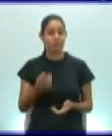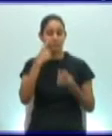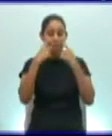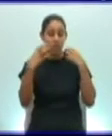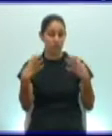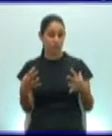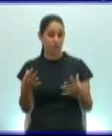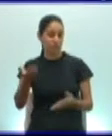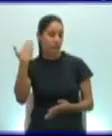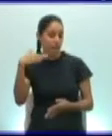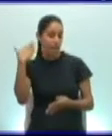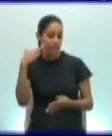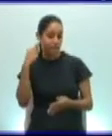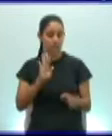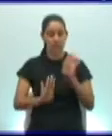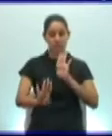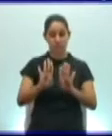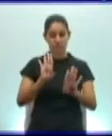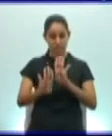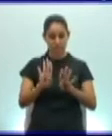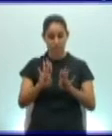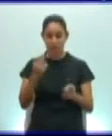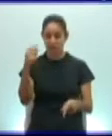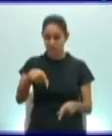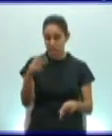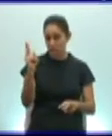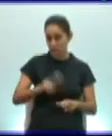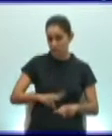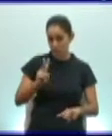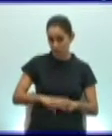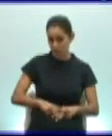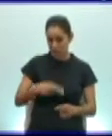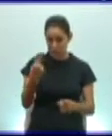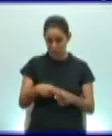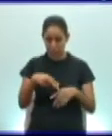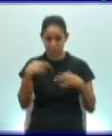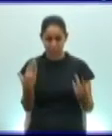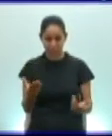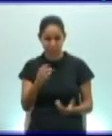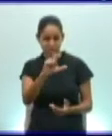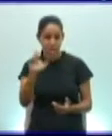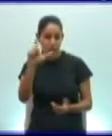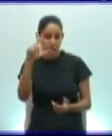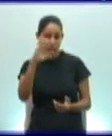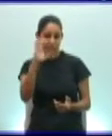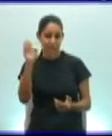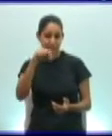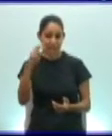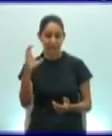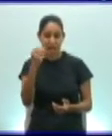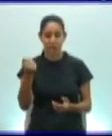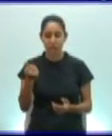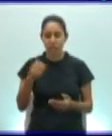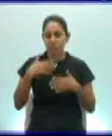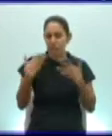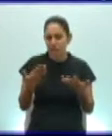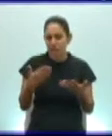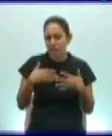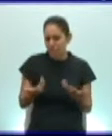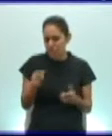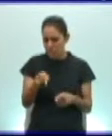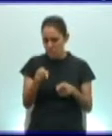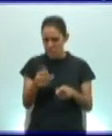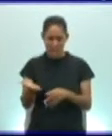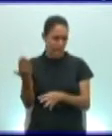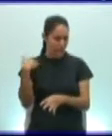esto nos llevaba lógicamente a este nivel de vida del mundo capitalista. ¿Qué ocurre? Estas tiendas fueron saboteadas por la